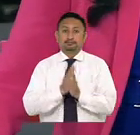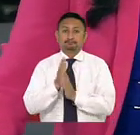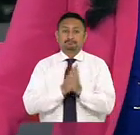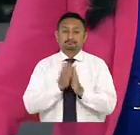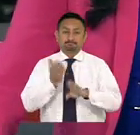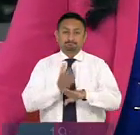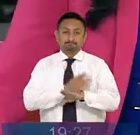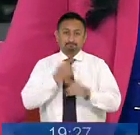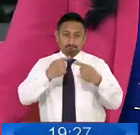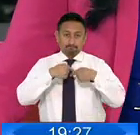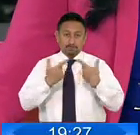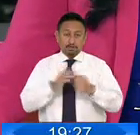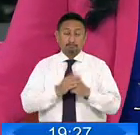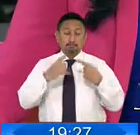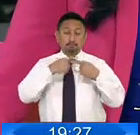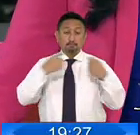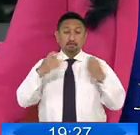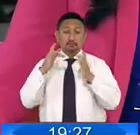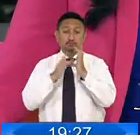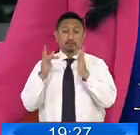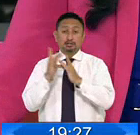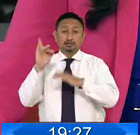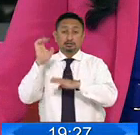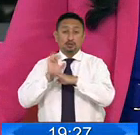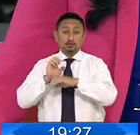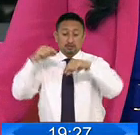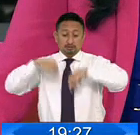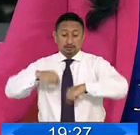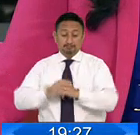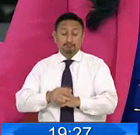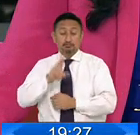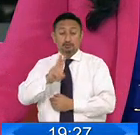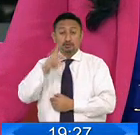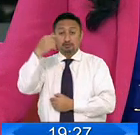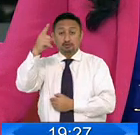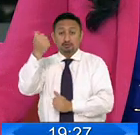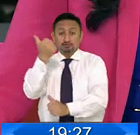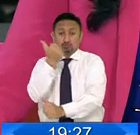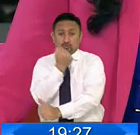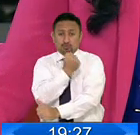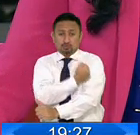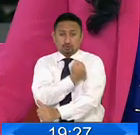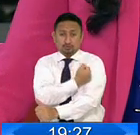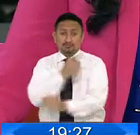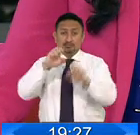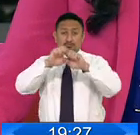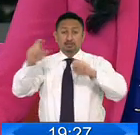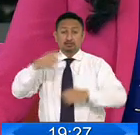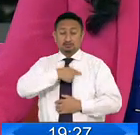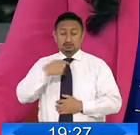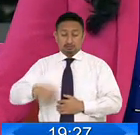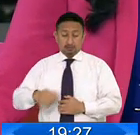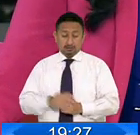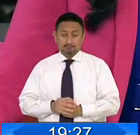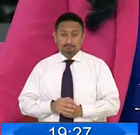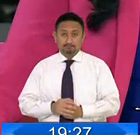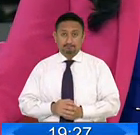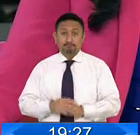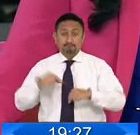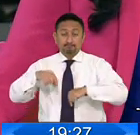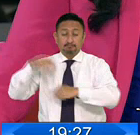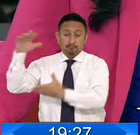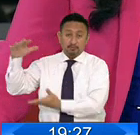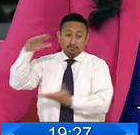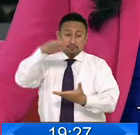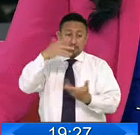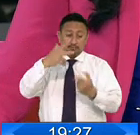Como lo anunciamos, entre marzo y abril, Ecuador recibirá 2 millones de vacunas de la farmacéutica china Sinovac. Con la dosis